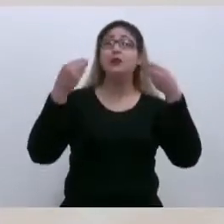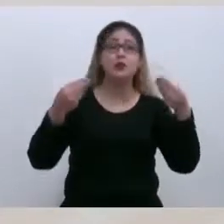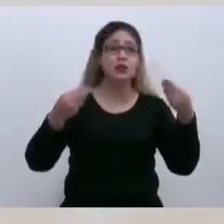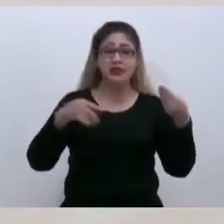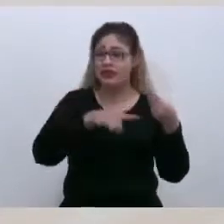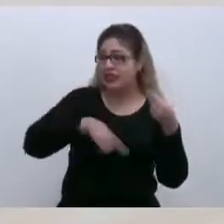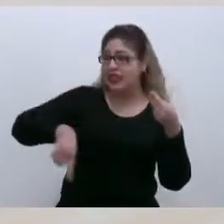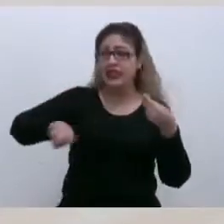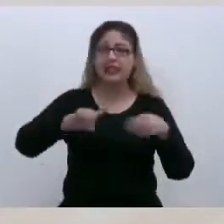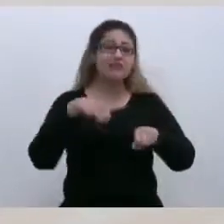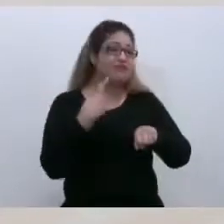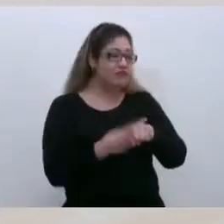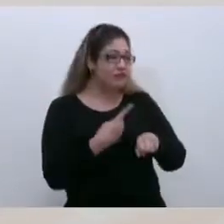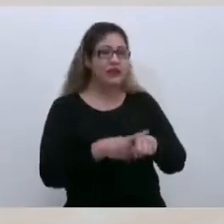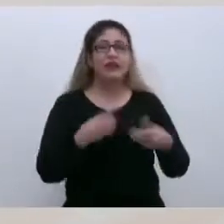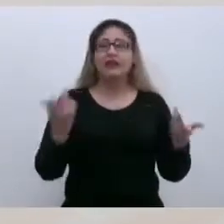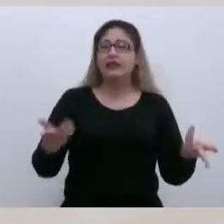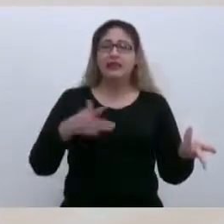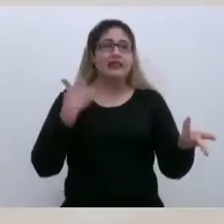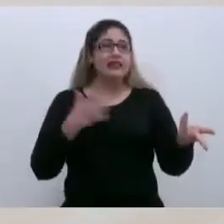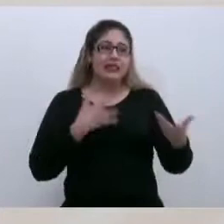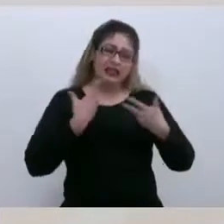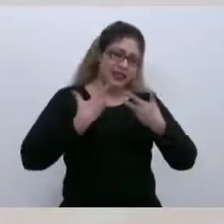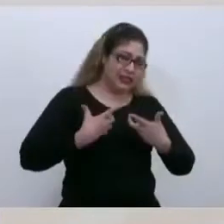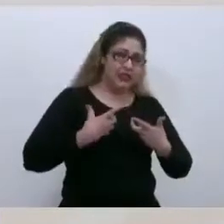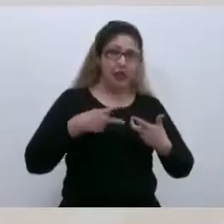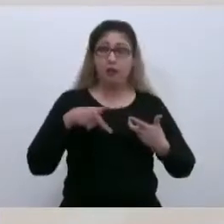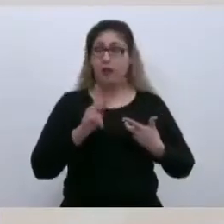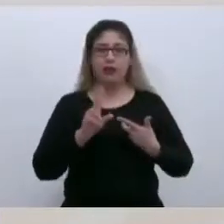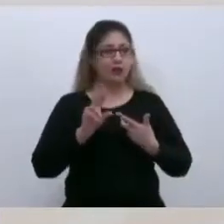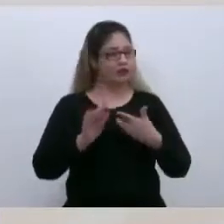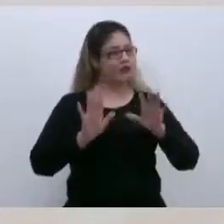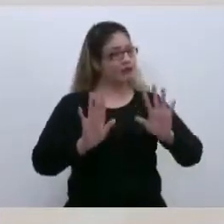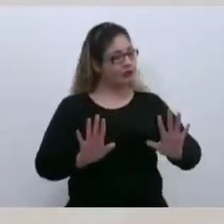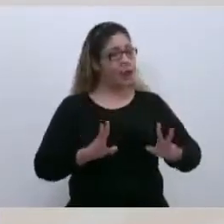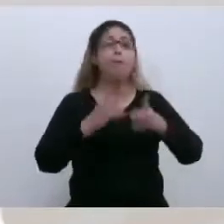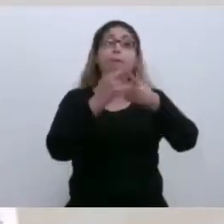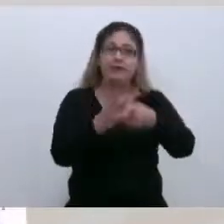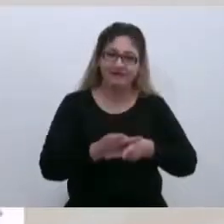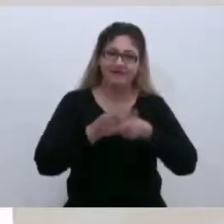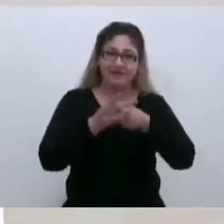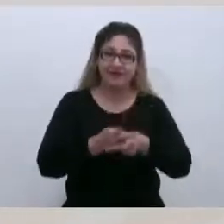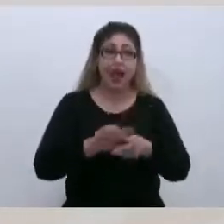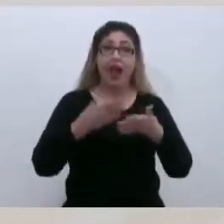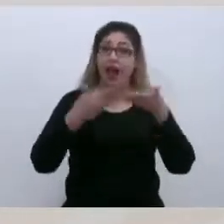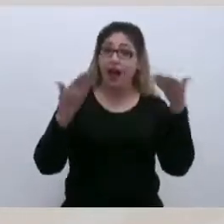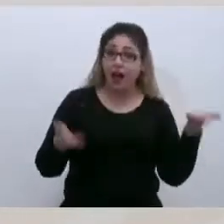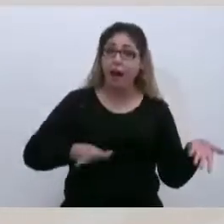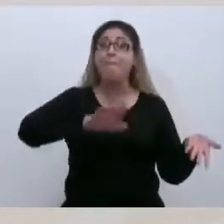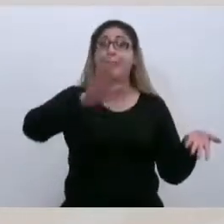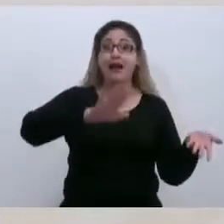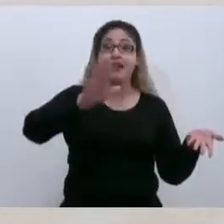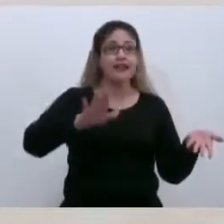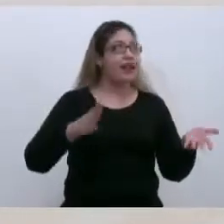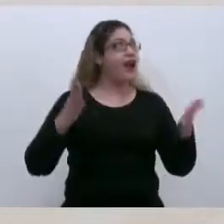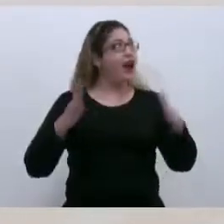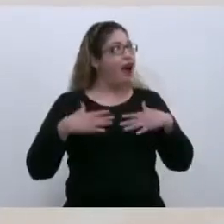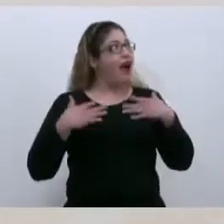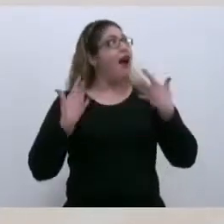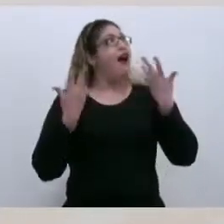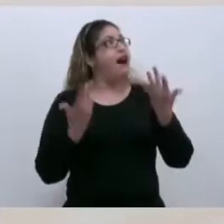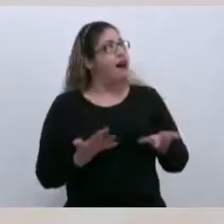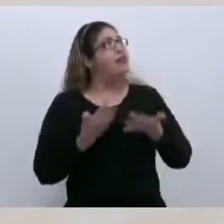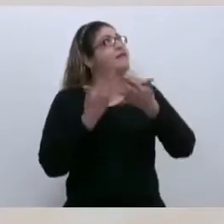nueva esperanza, hoy hay una nueva luz. La luz del final del túnel ya se